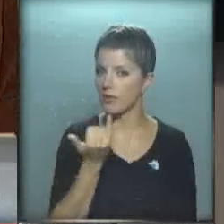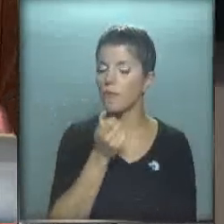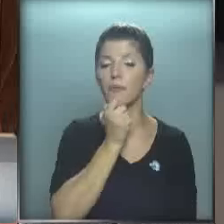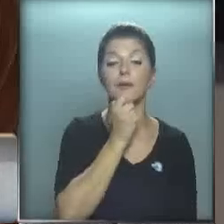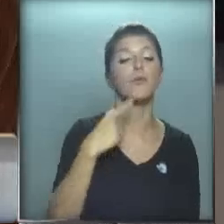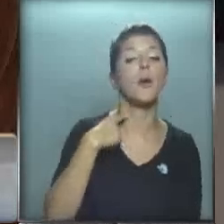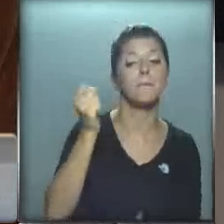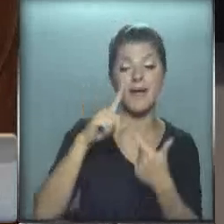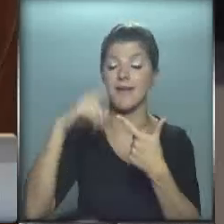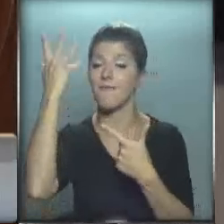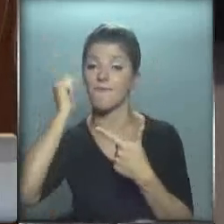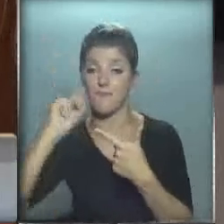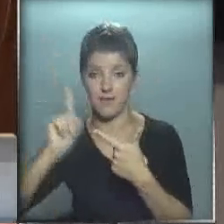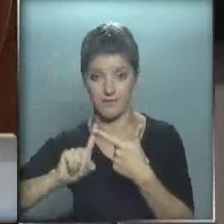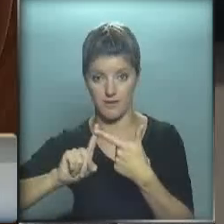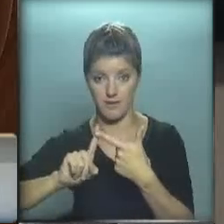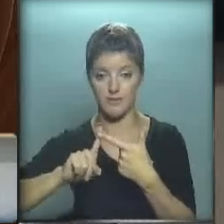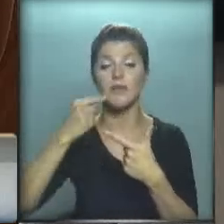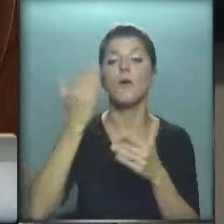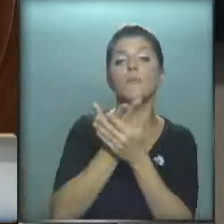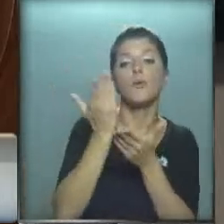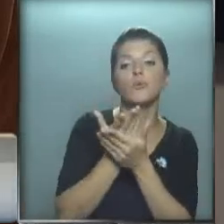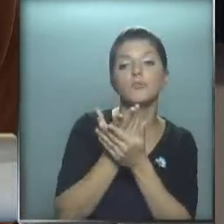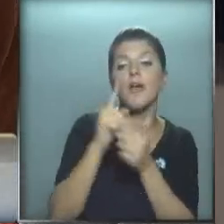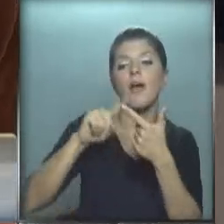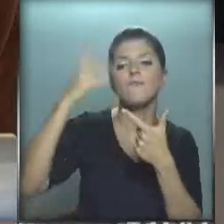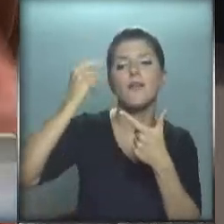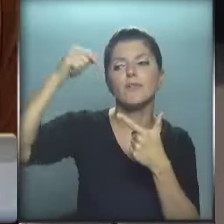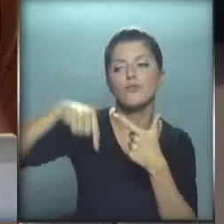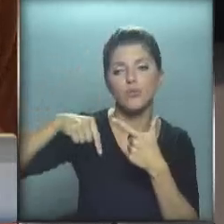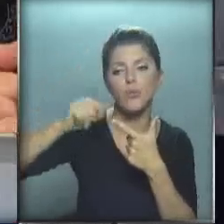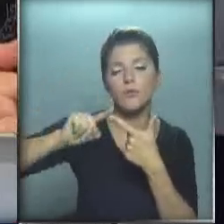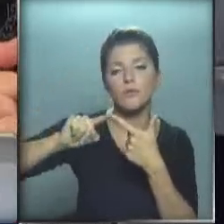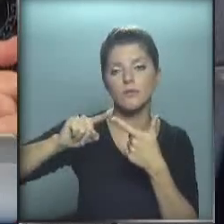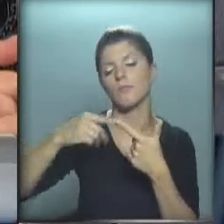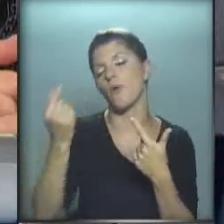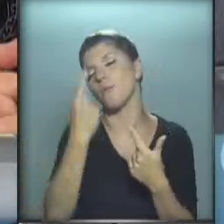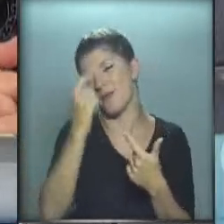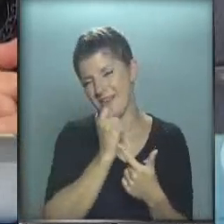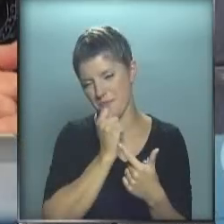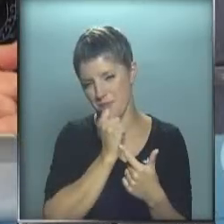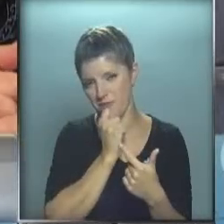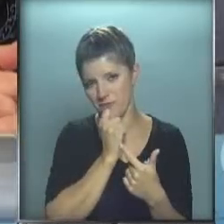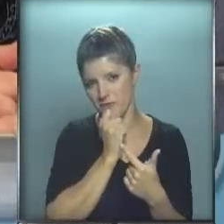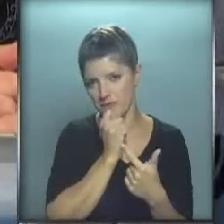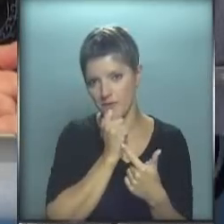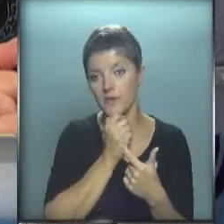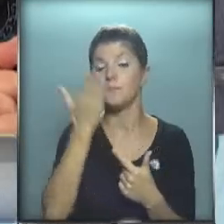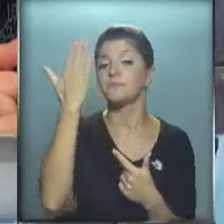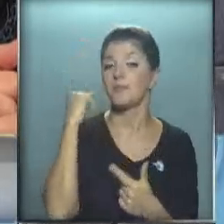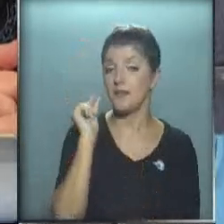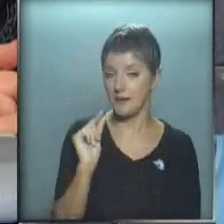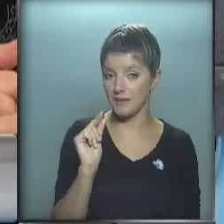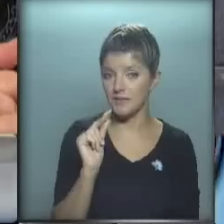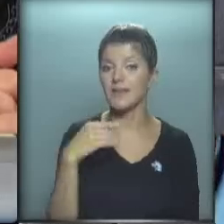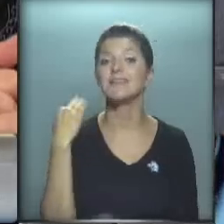España y Francia no si los productos se producen en el sur de Francia para dar un ejemplo acaban de llegar